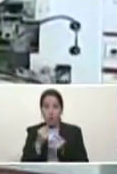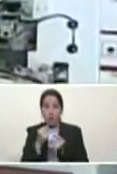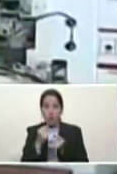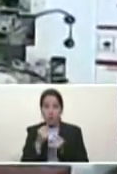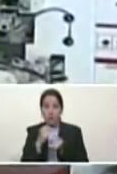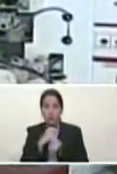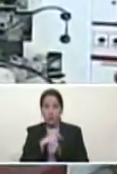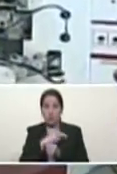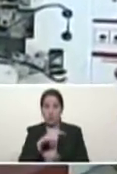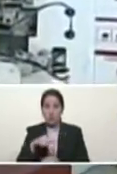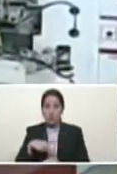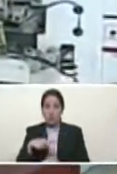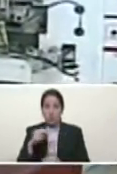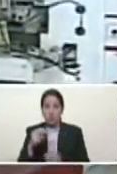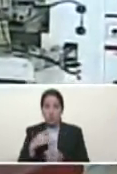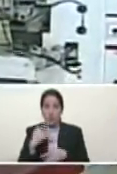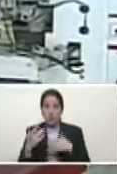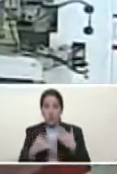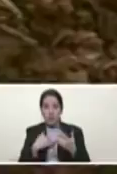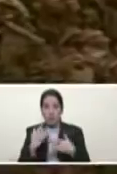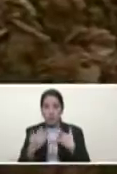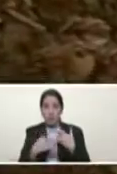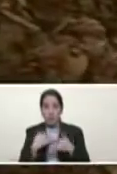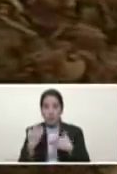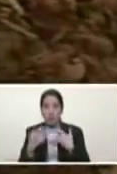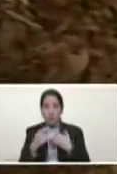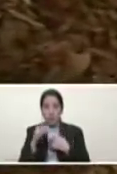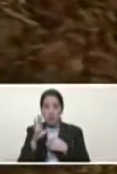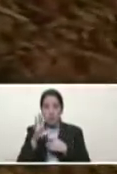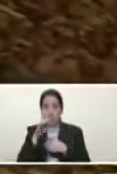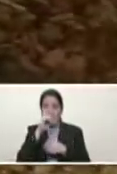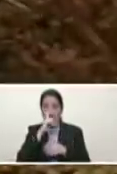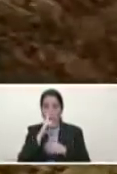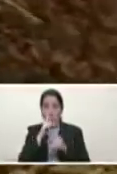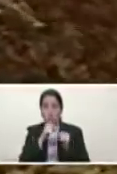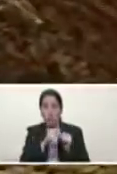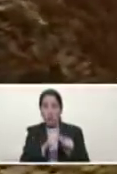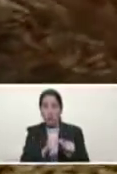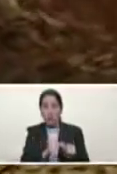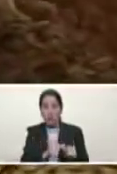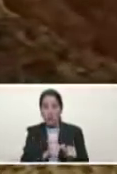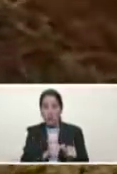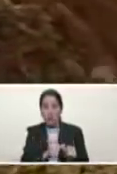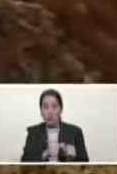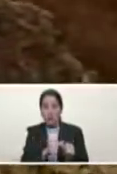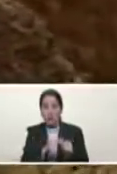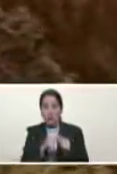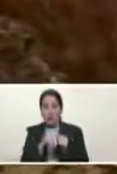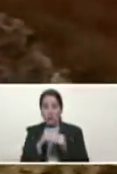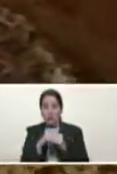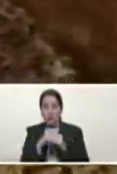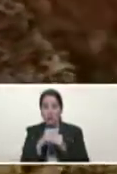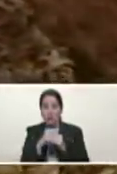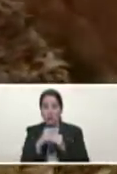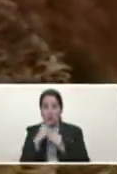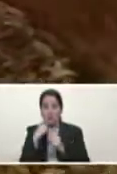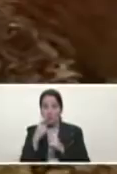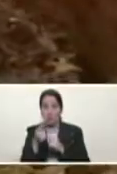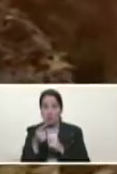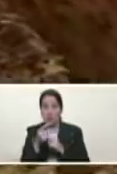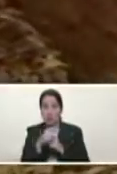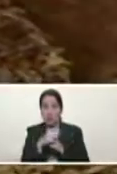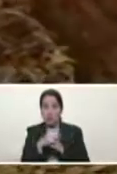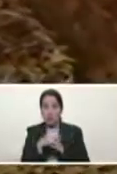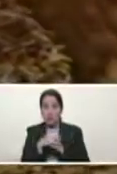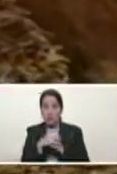reactivado esta planta que tenía 5 años paralizada. Una planta de procesamiento de harina que va a tener